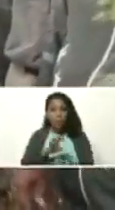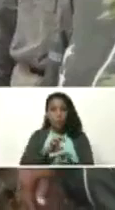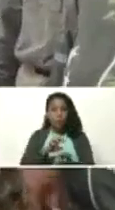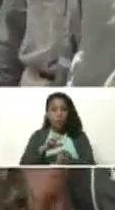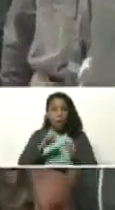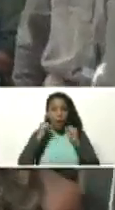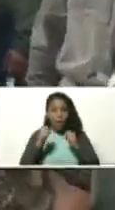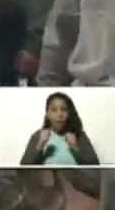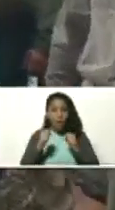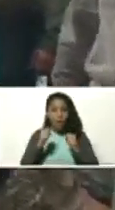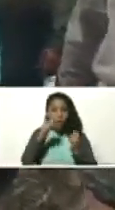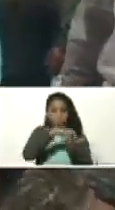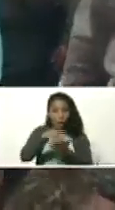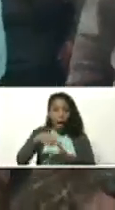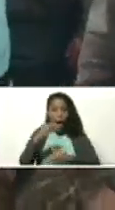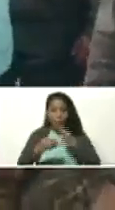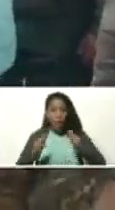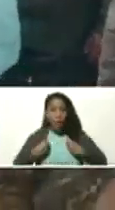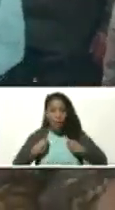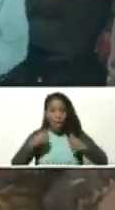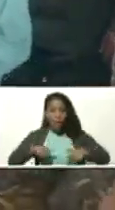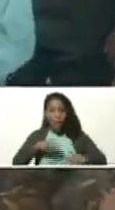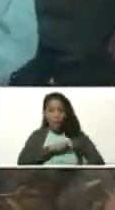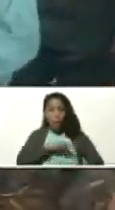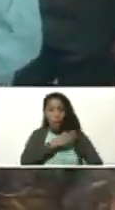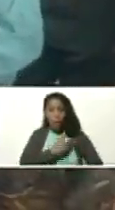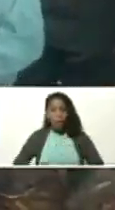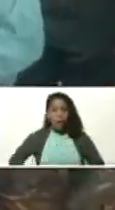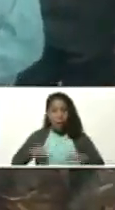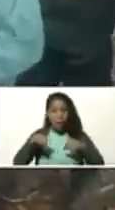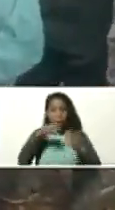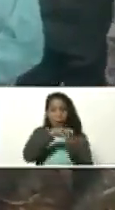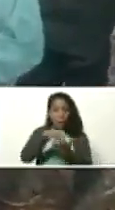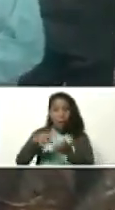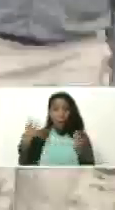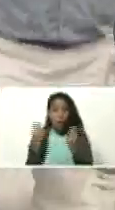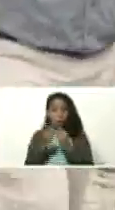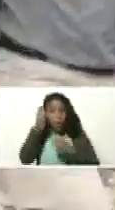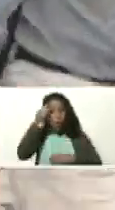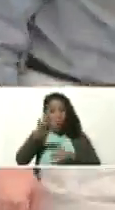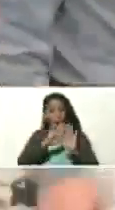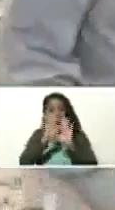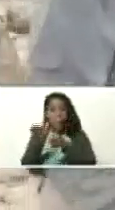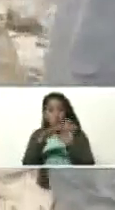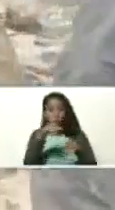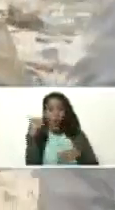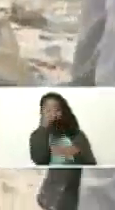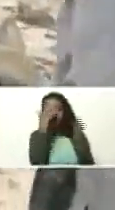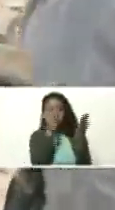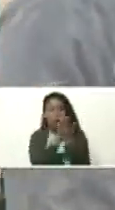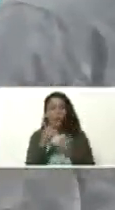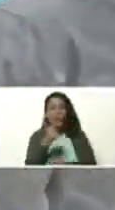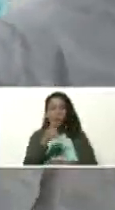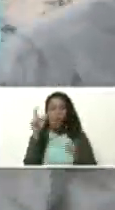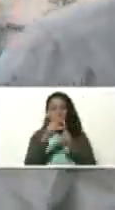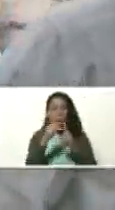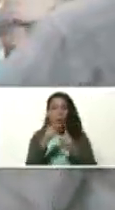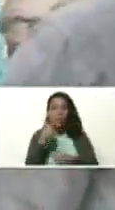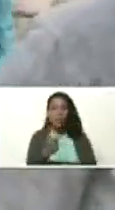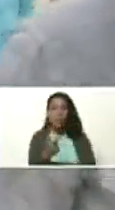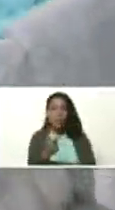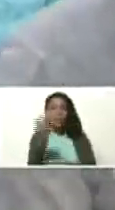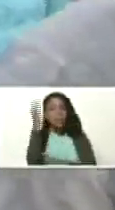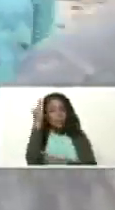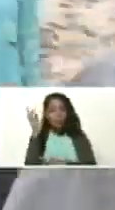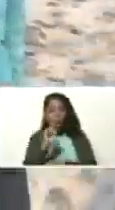estamos aquí haciendo vida, señor presidente, en todo estado, estamos con nuestro pueblo, cara y diciendo esas palabras que usted dice, que sepa